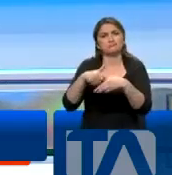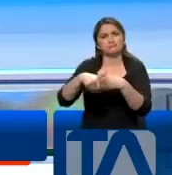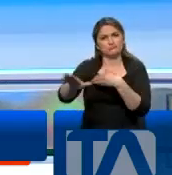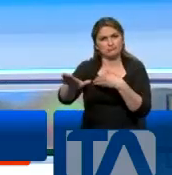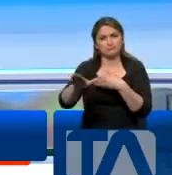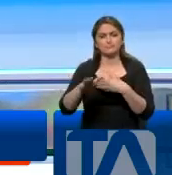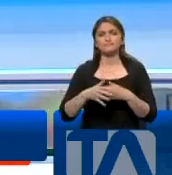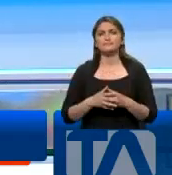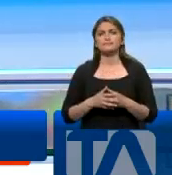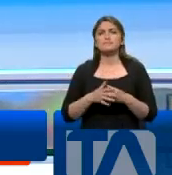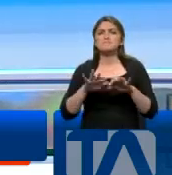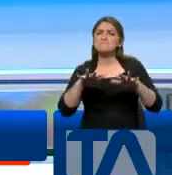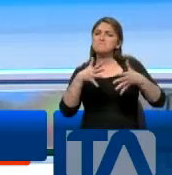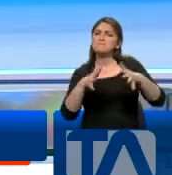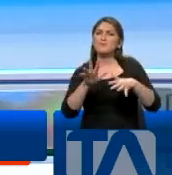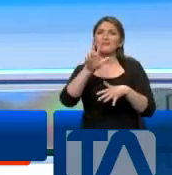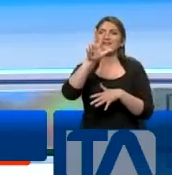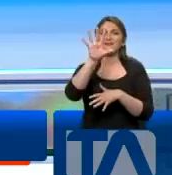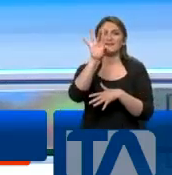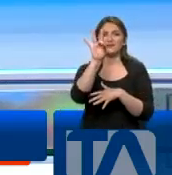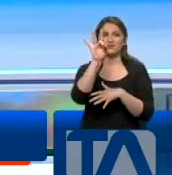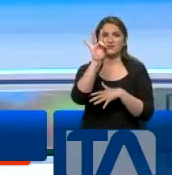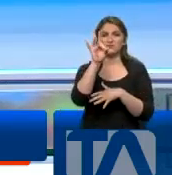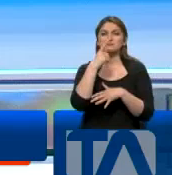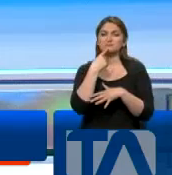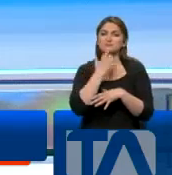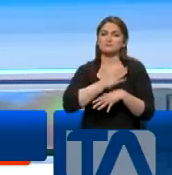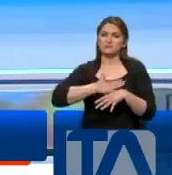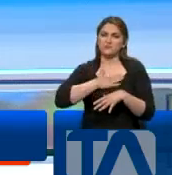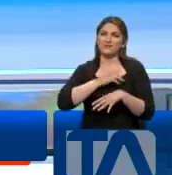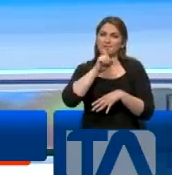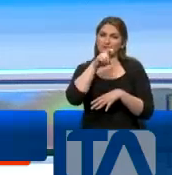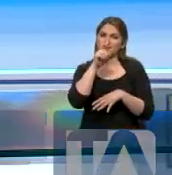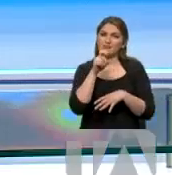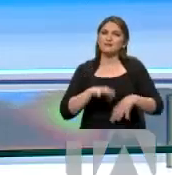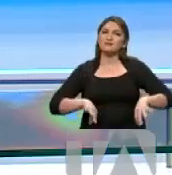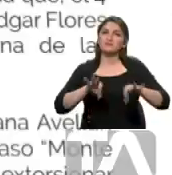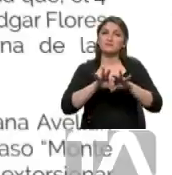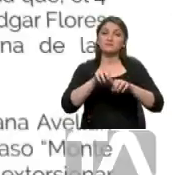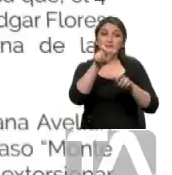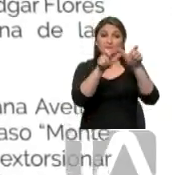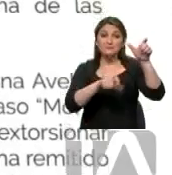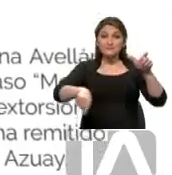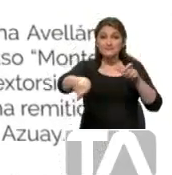se han emitido 38 solicitudes de controles disciplinarios.